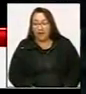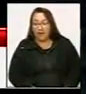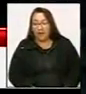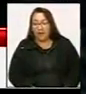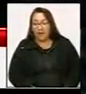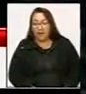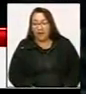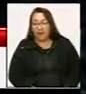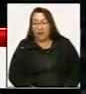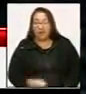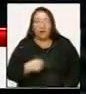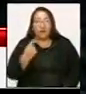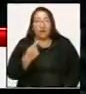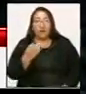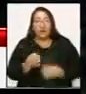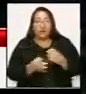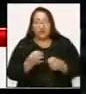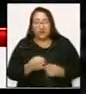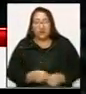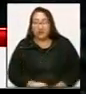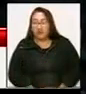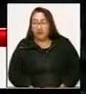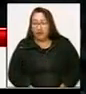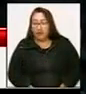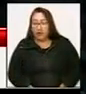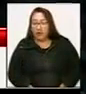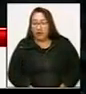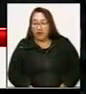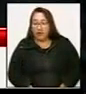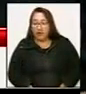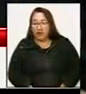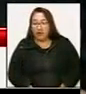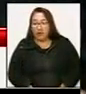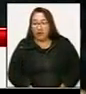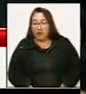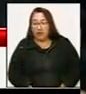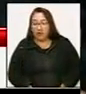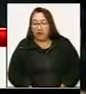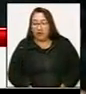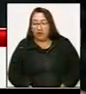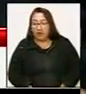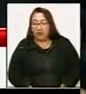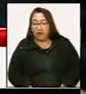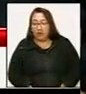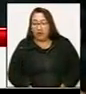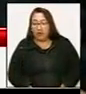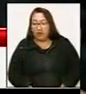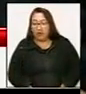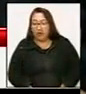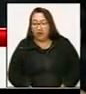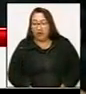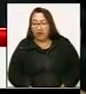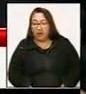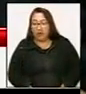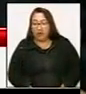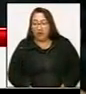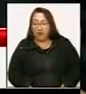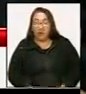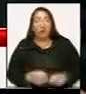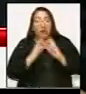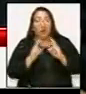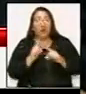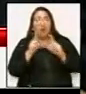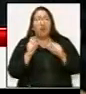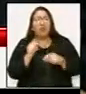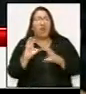Bueno, yo solamente quería hacer una aclaración acerca de, bueno, en realidad de una, contestar una pregunta que había surgido aquí,